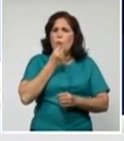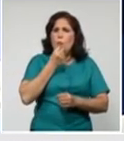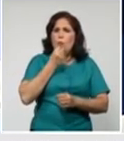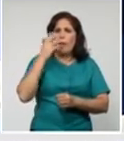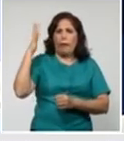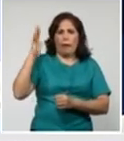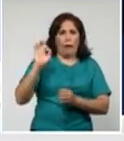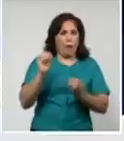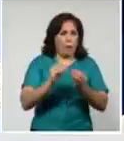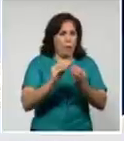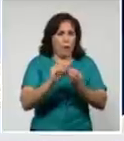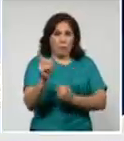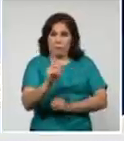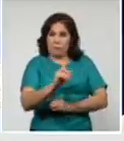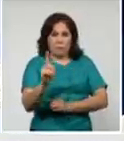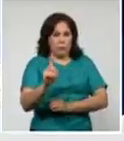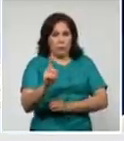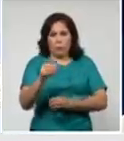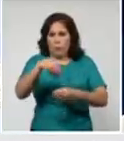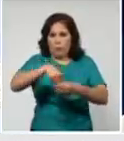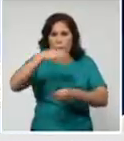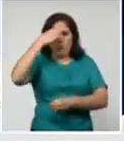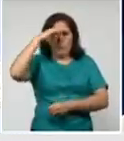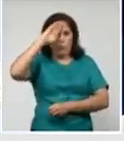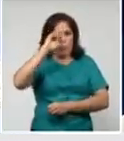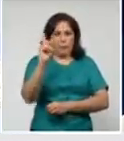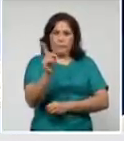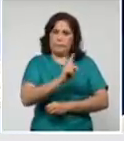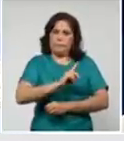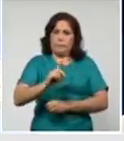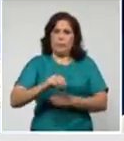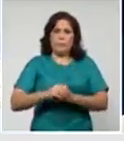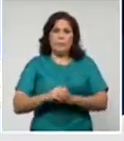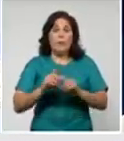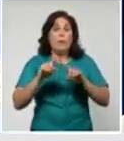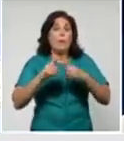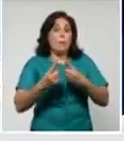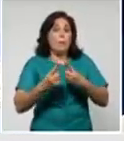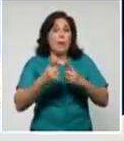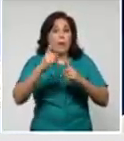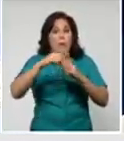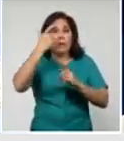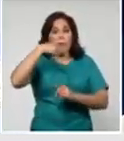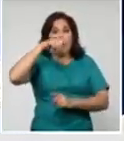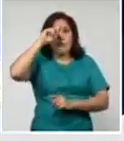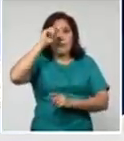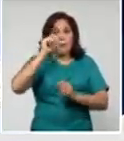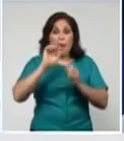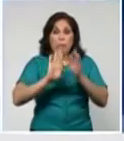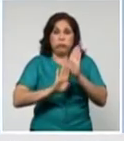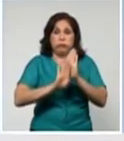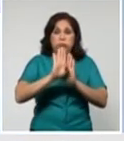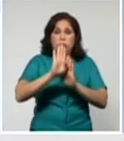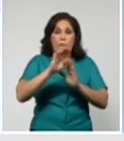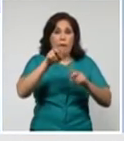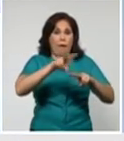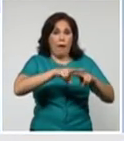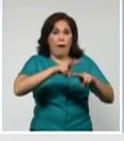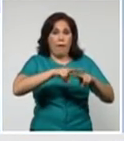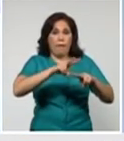importados, no es incidencia del país. Sin embargo, la tasa, la más elevada, La Habana,